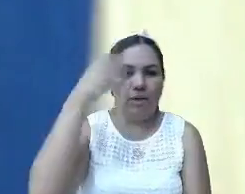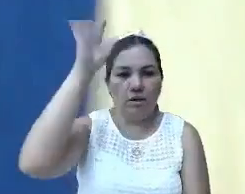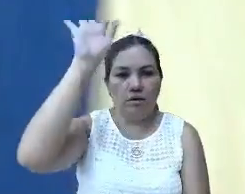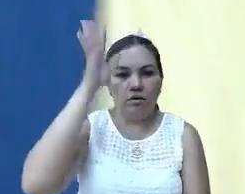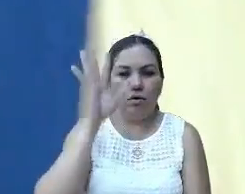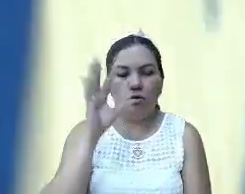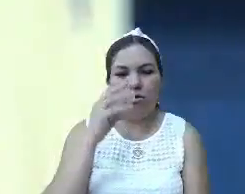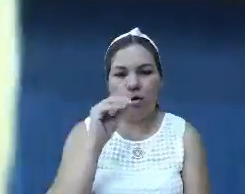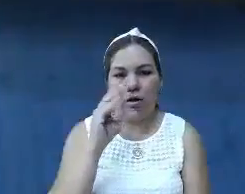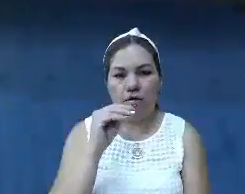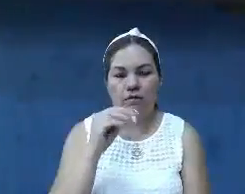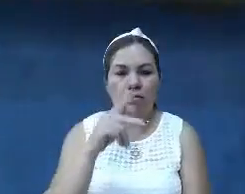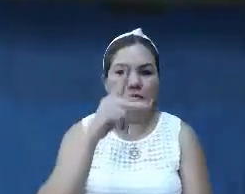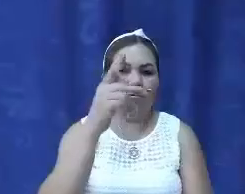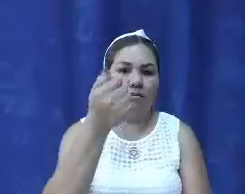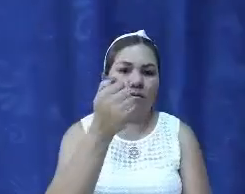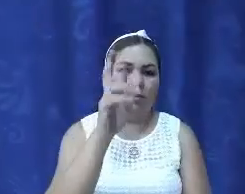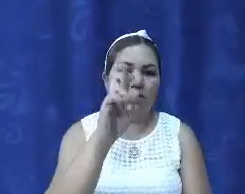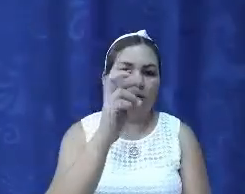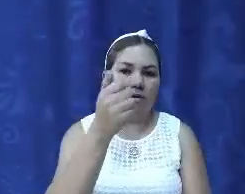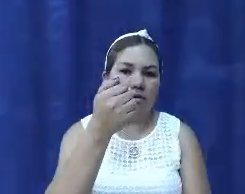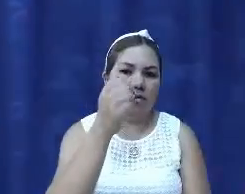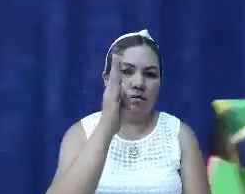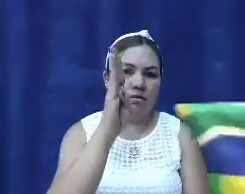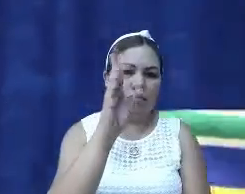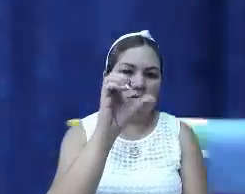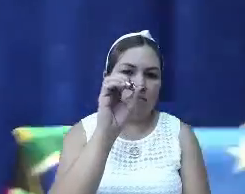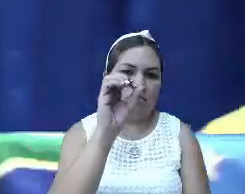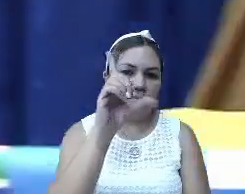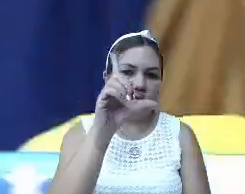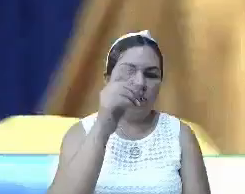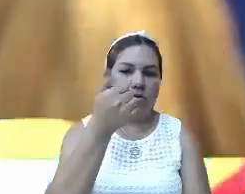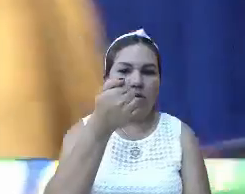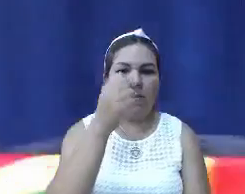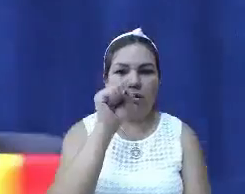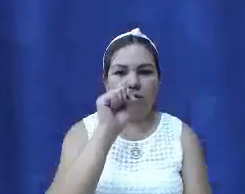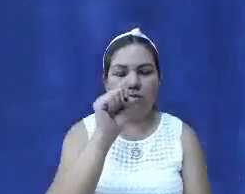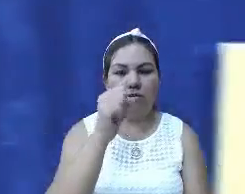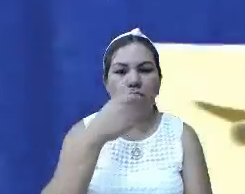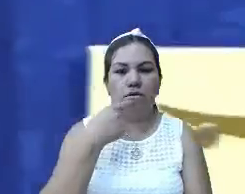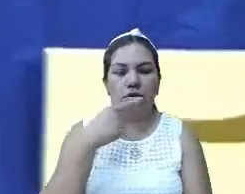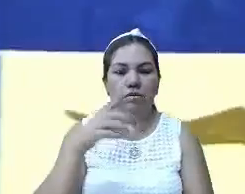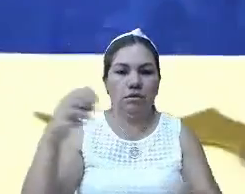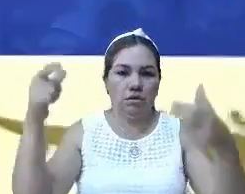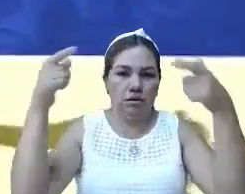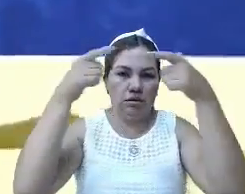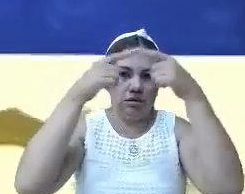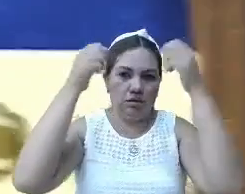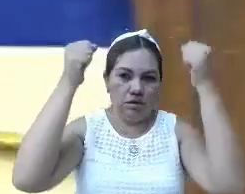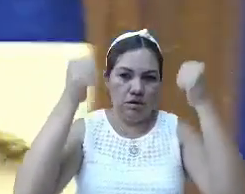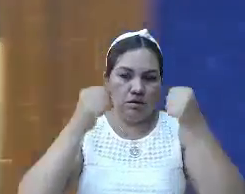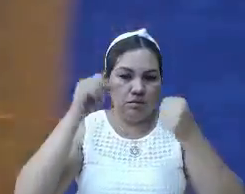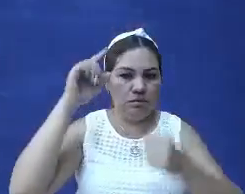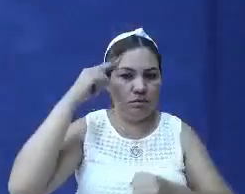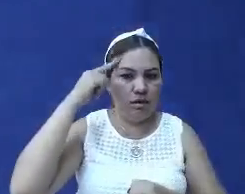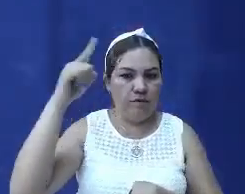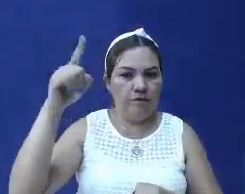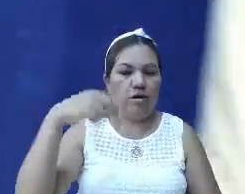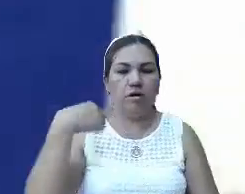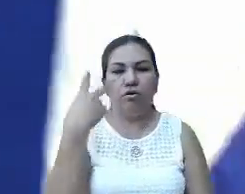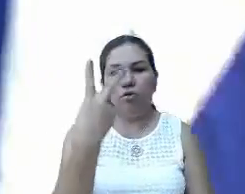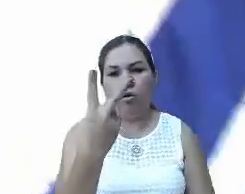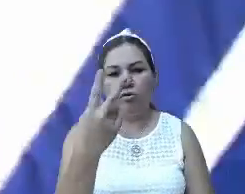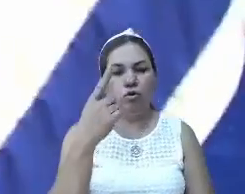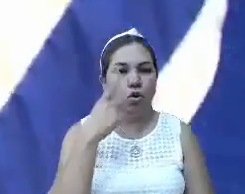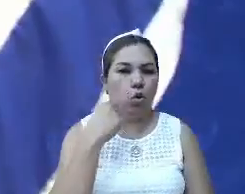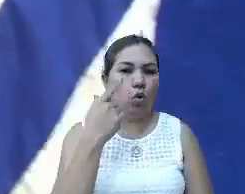Y se le acerca Natán a David y le dice: rey, usted sabía que habían dos hombres. Había un hombre